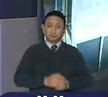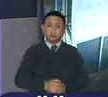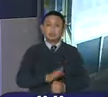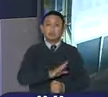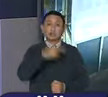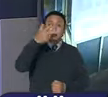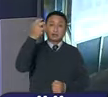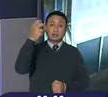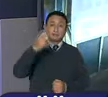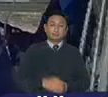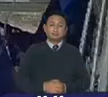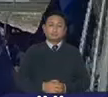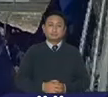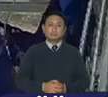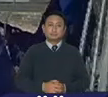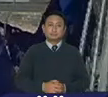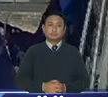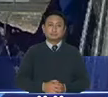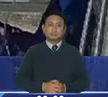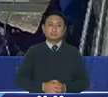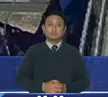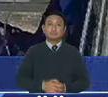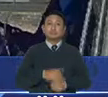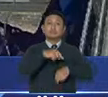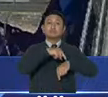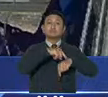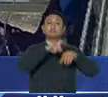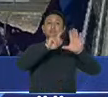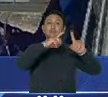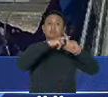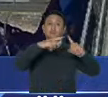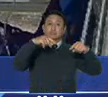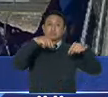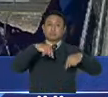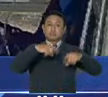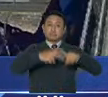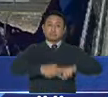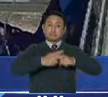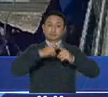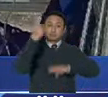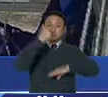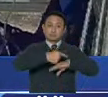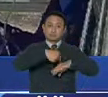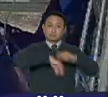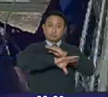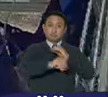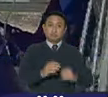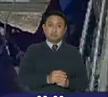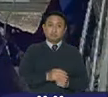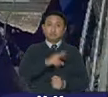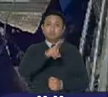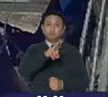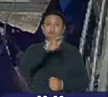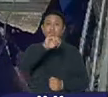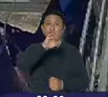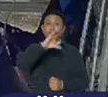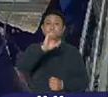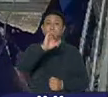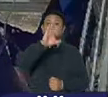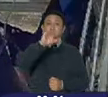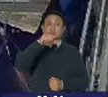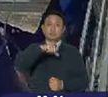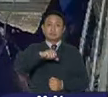seguridad. Eran las 18 horas con 30 minutos y empezaba la jornada delictiva de alias Vicente. Aparece en